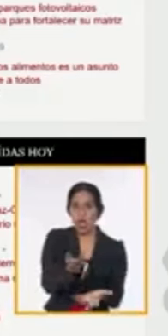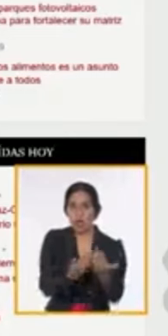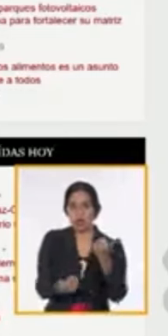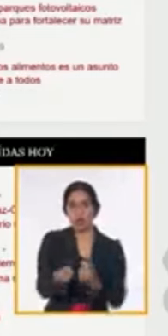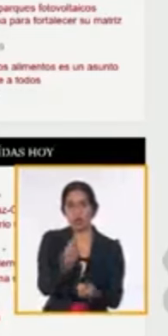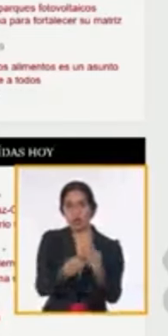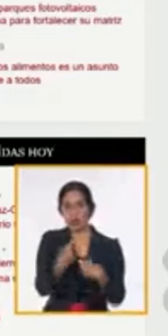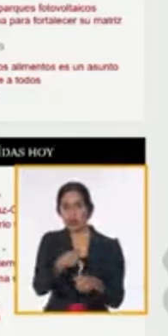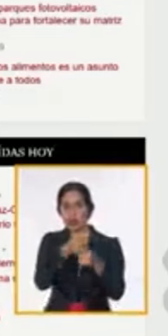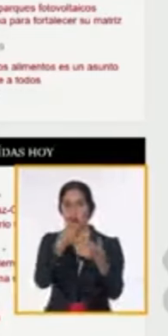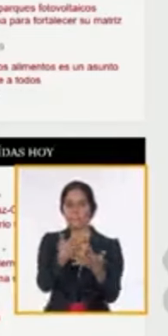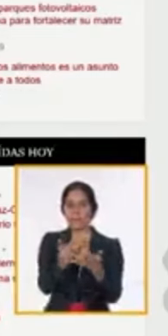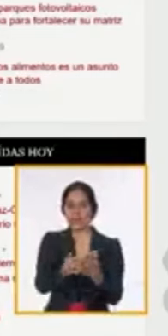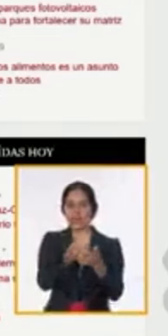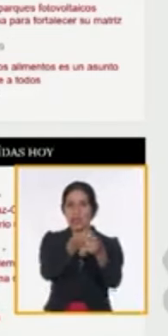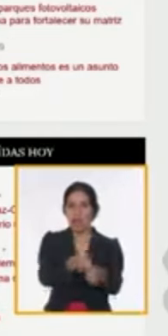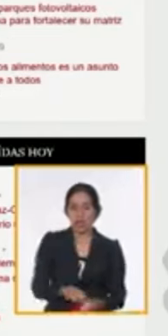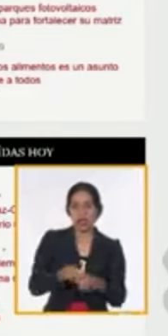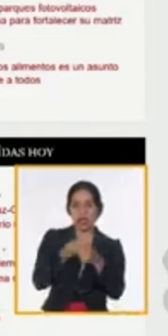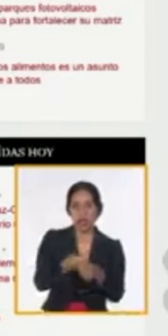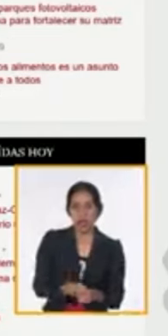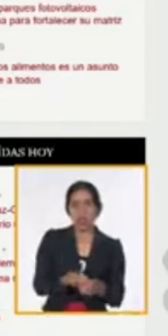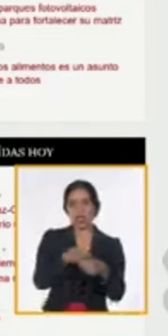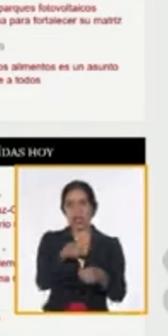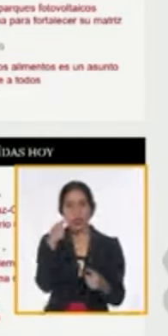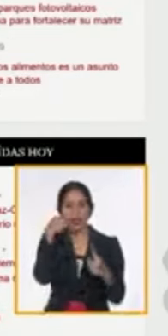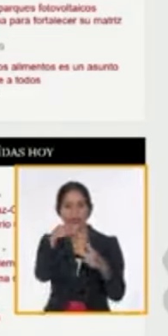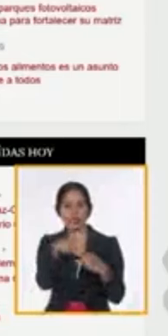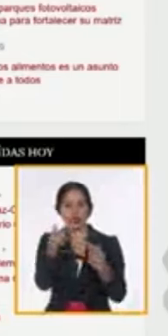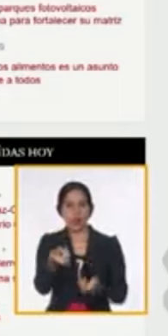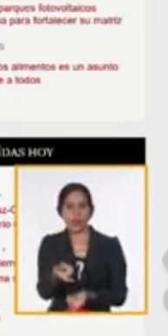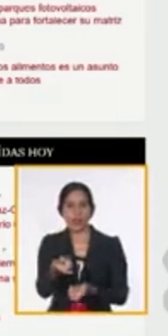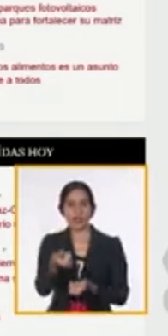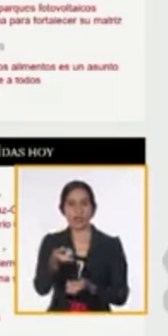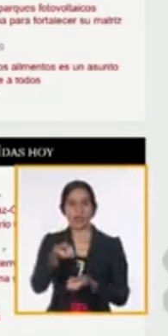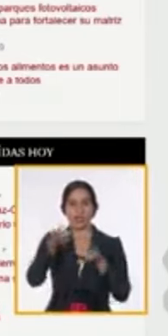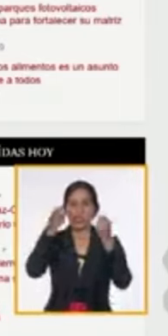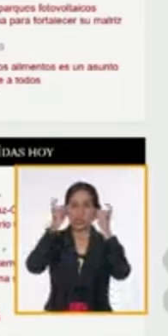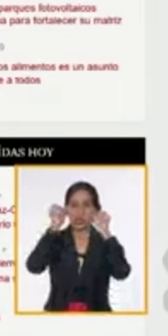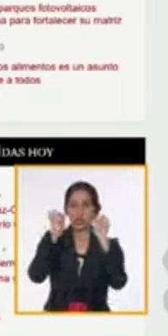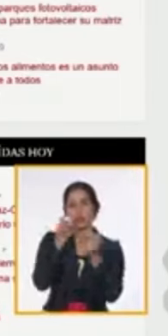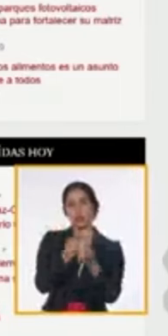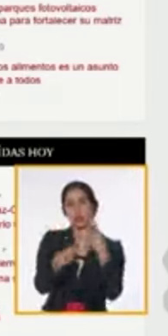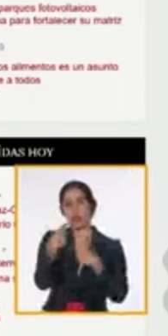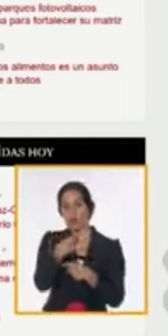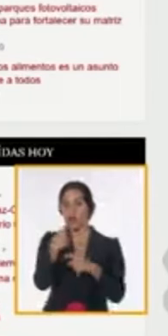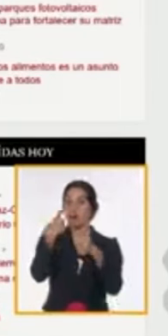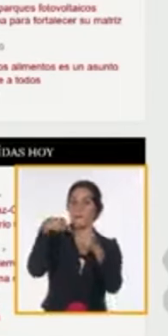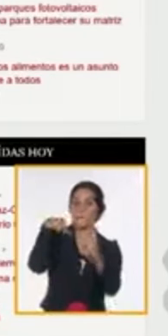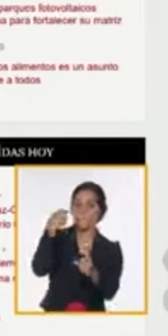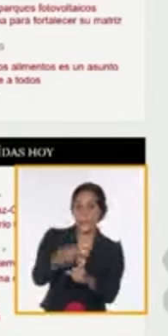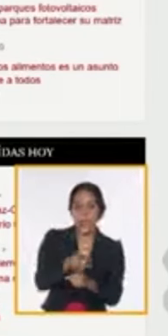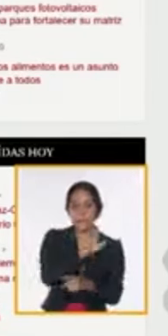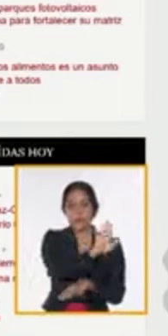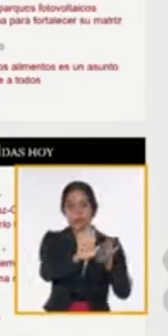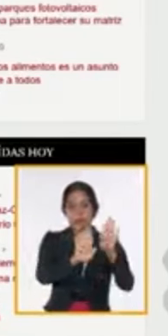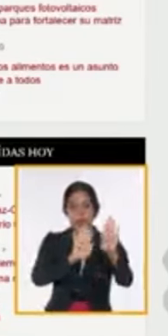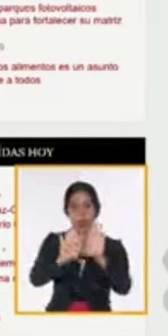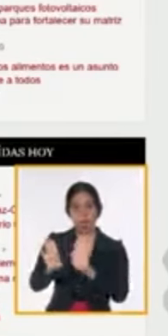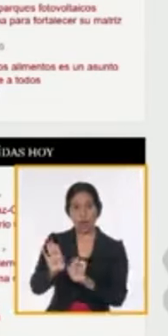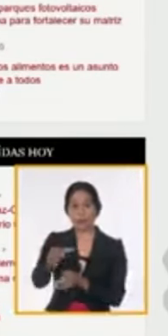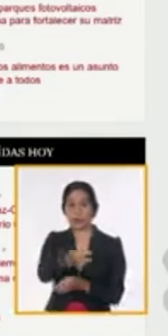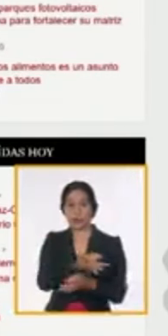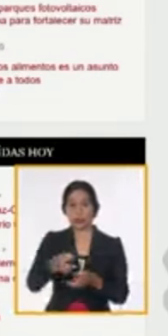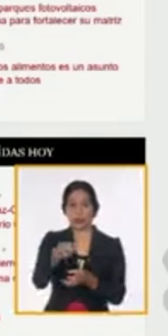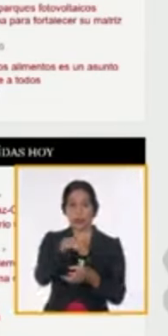agropecuaria Rectángulo, que se dedica a la ceba de toros, y también se llegó hasta el Museo Municipal